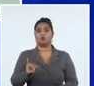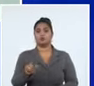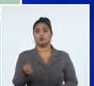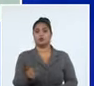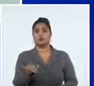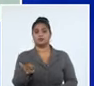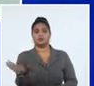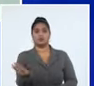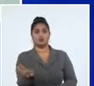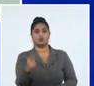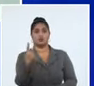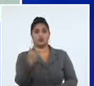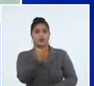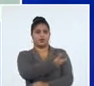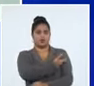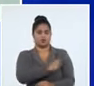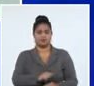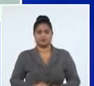86,6%, con segunda el